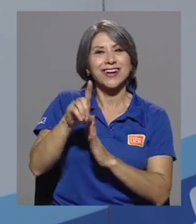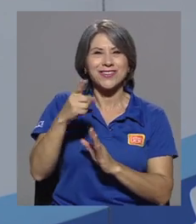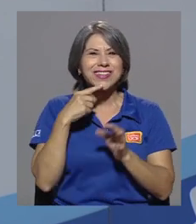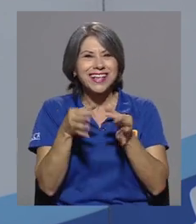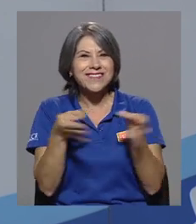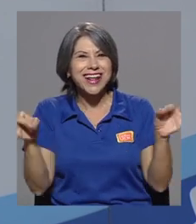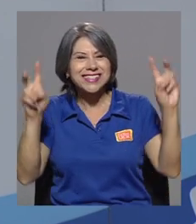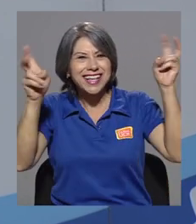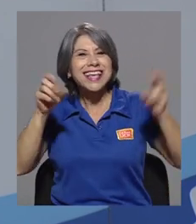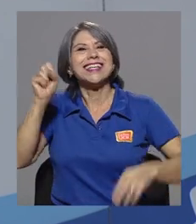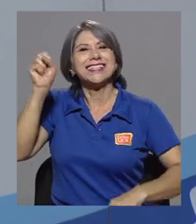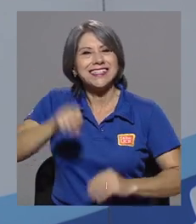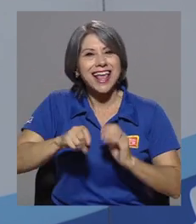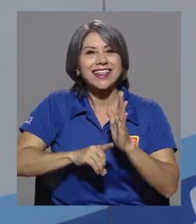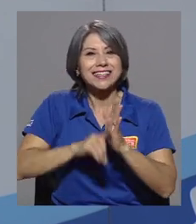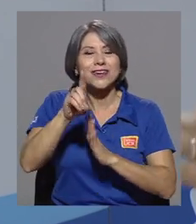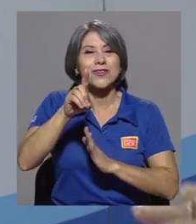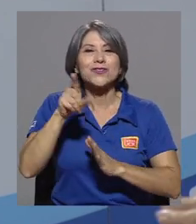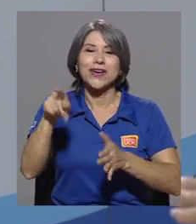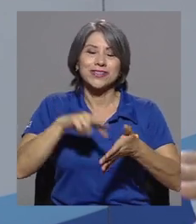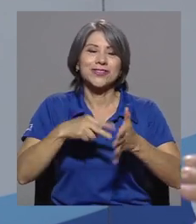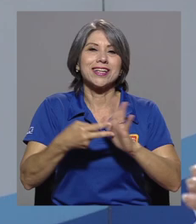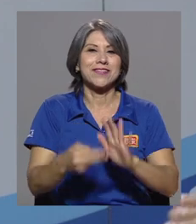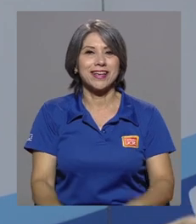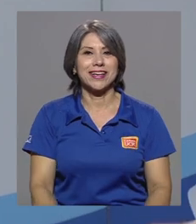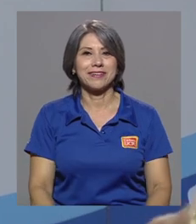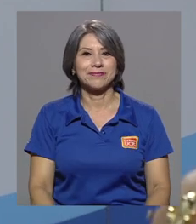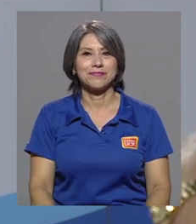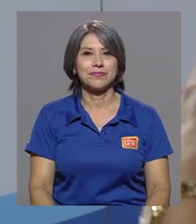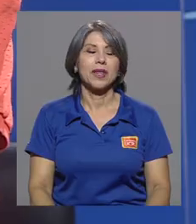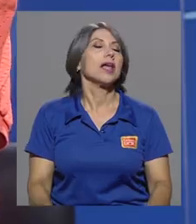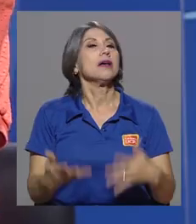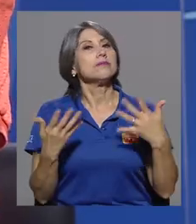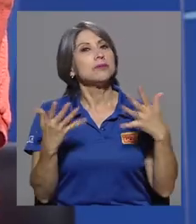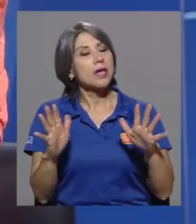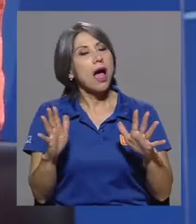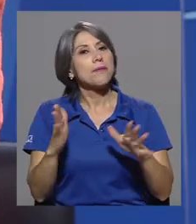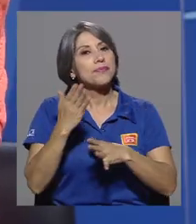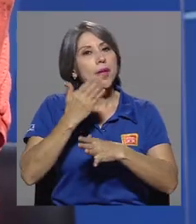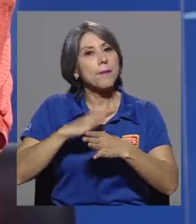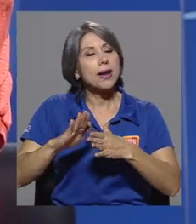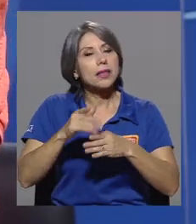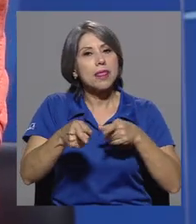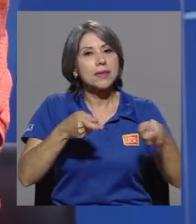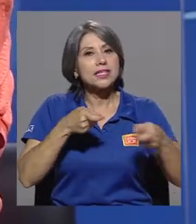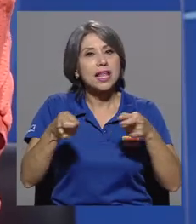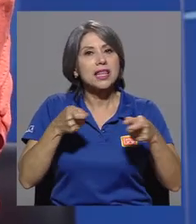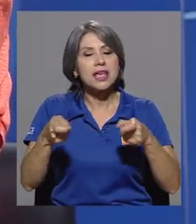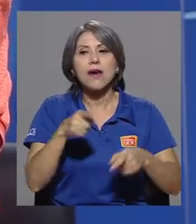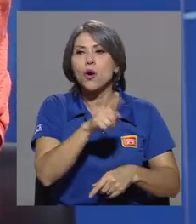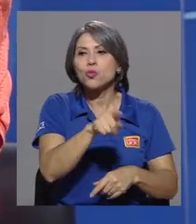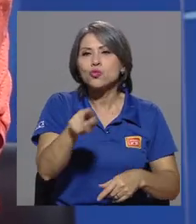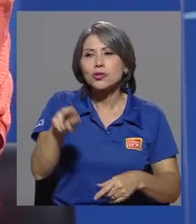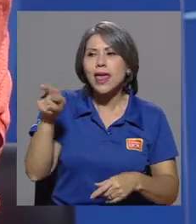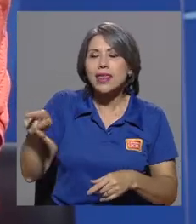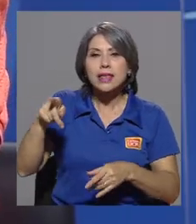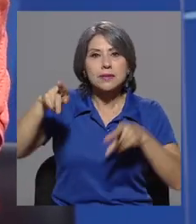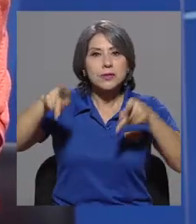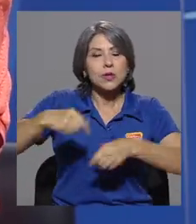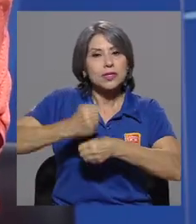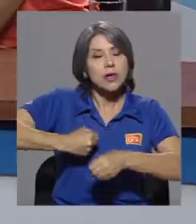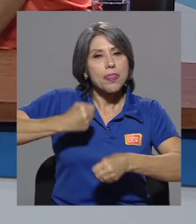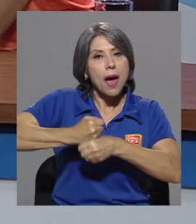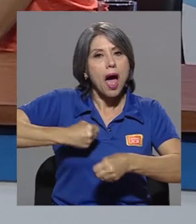no significa realmente en la parte ya administrativa en la parte de ustedes el personal